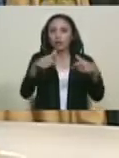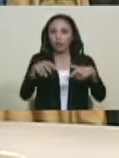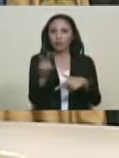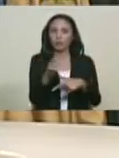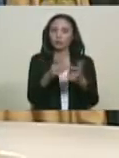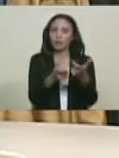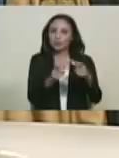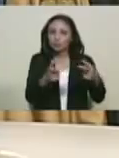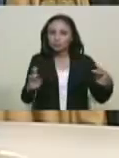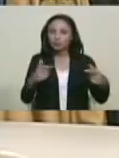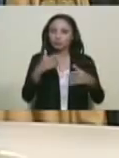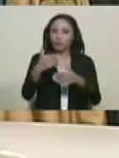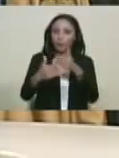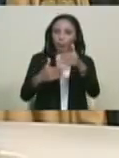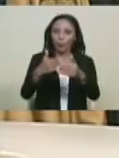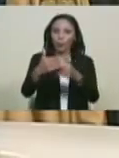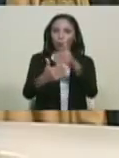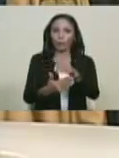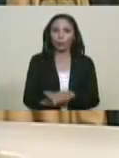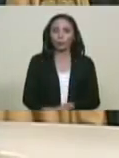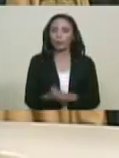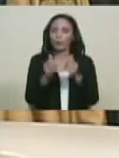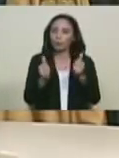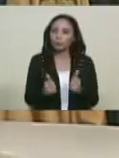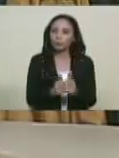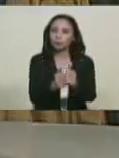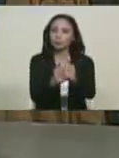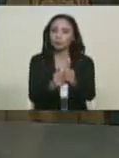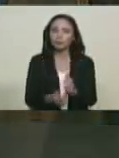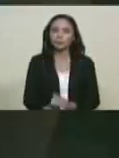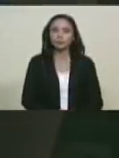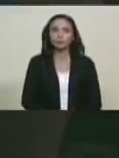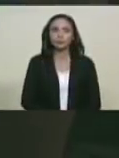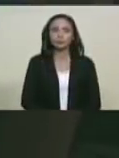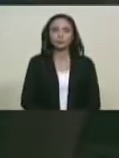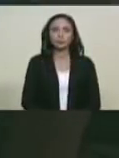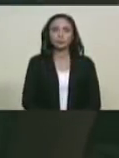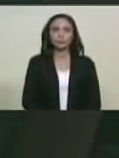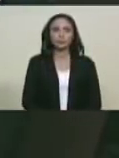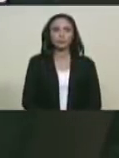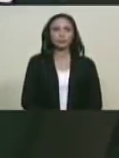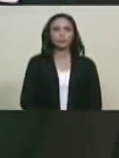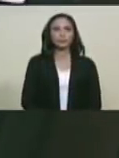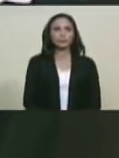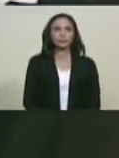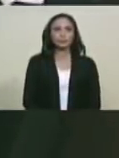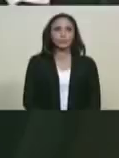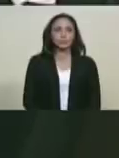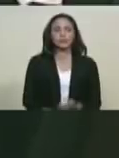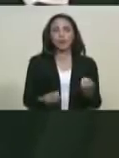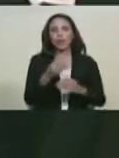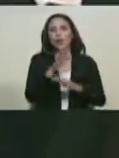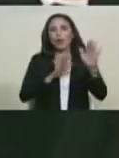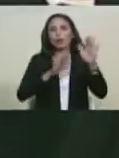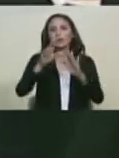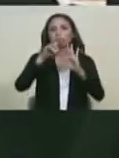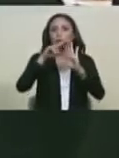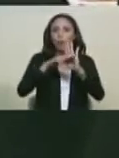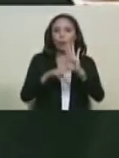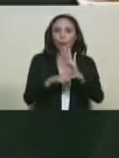venido apuntalando en la agenda bolivariana de los 15 motores